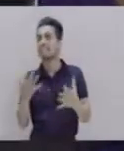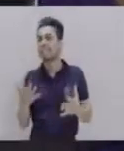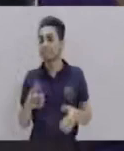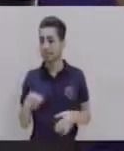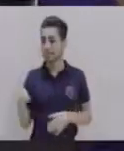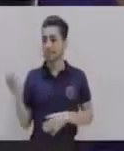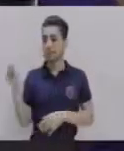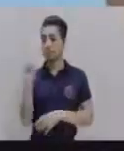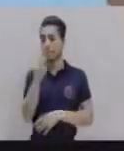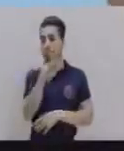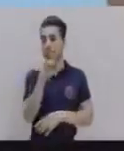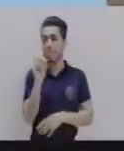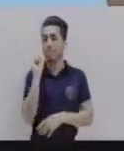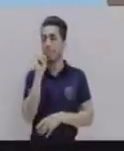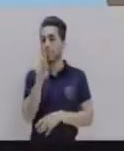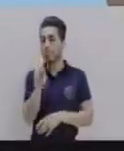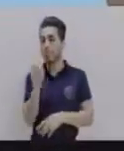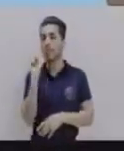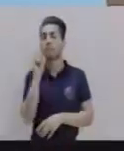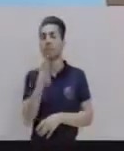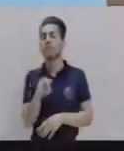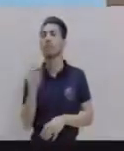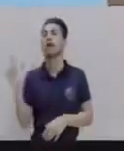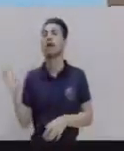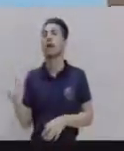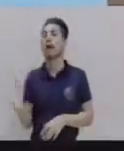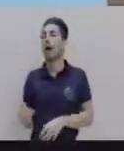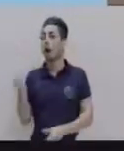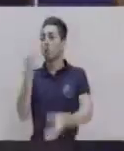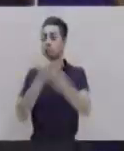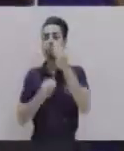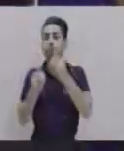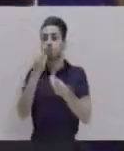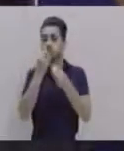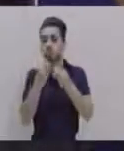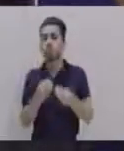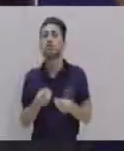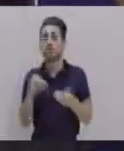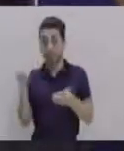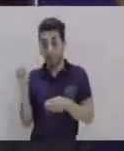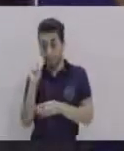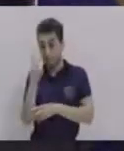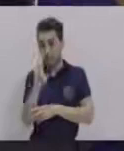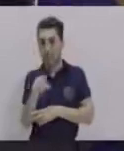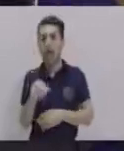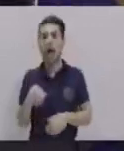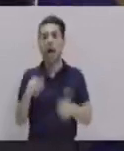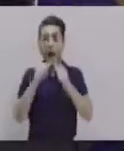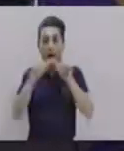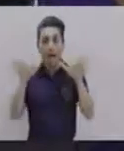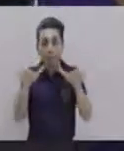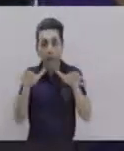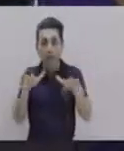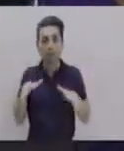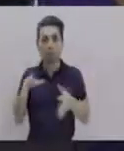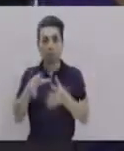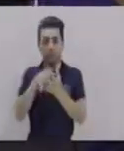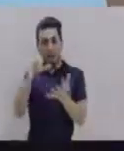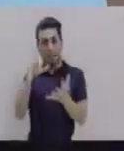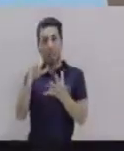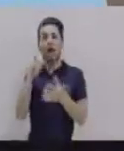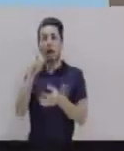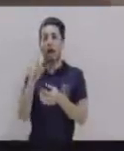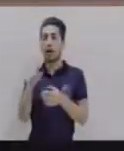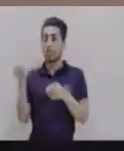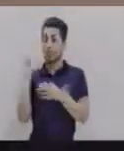ser una serpiente. Ya se alimenta de un animal más grande, en este caso va a ser un